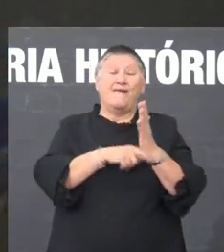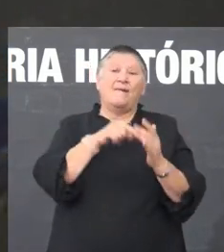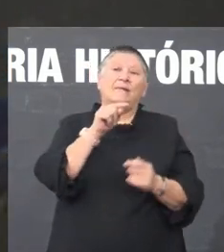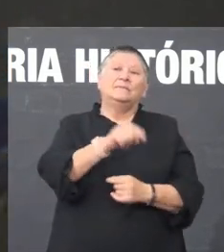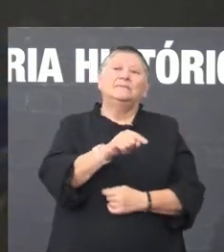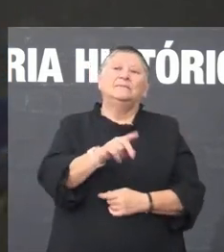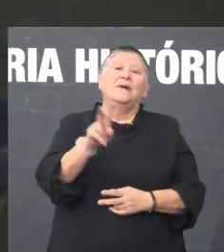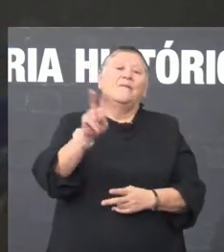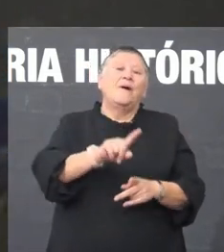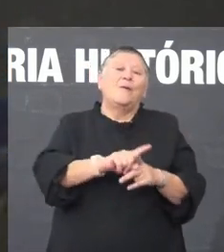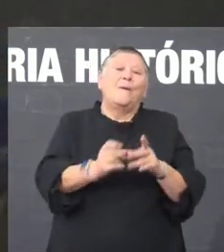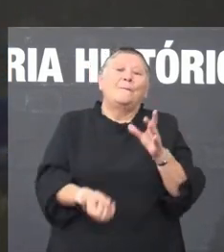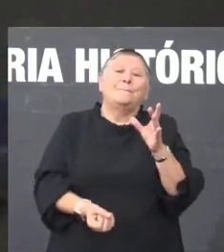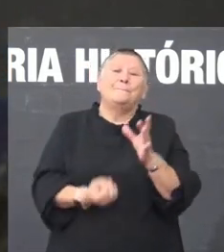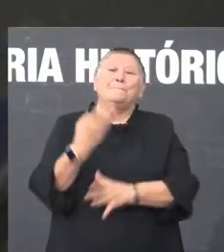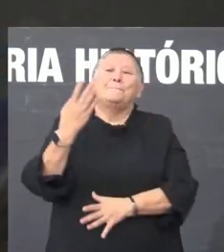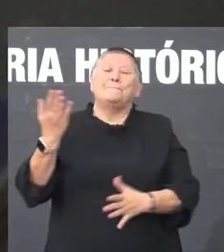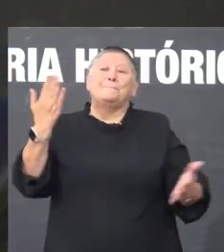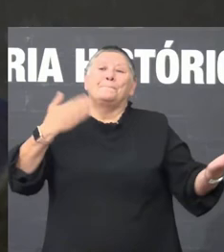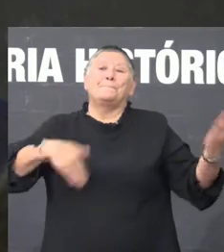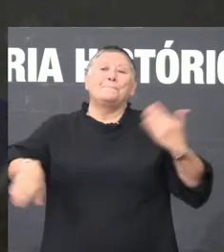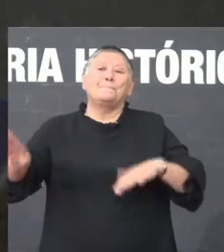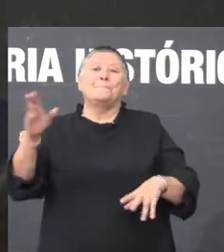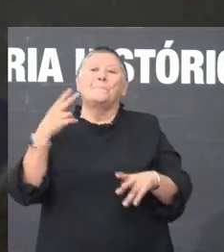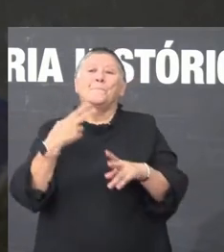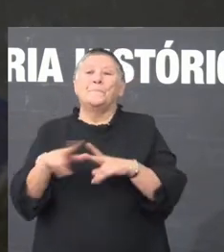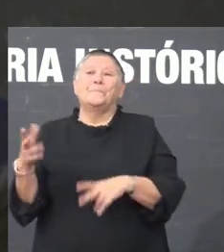como coartada para que,